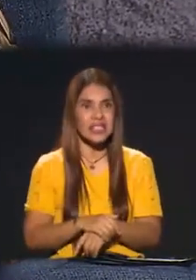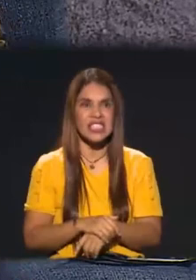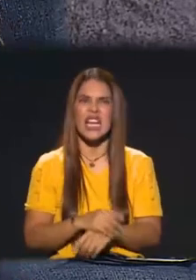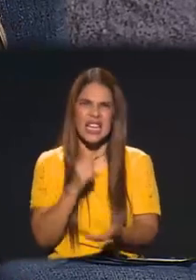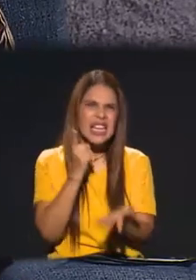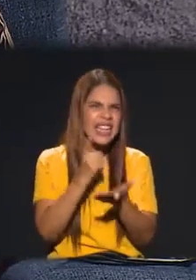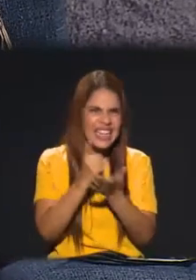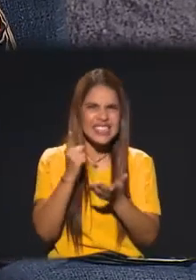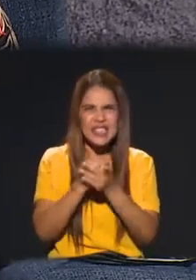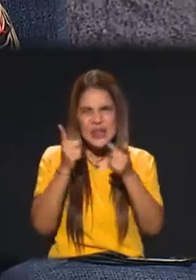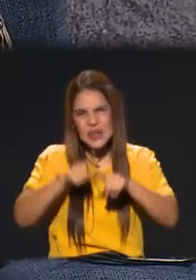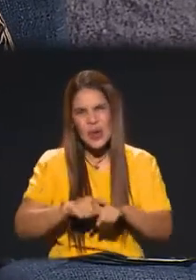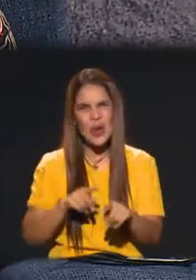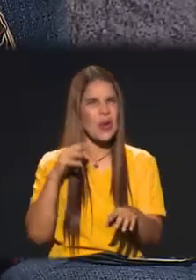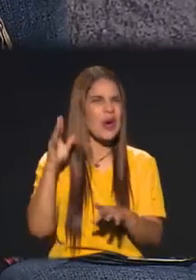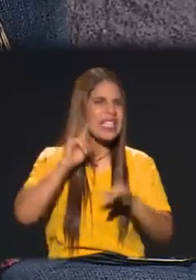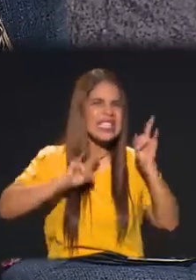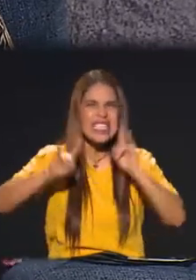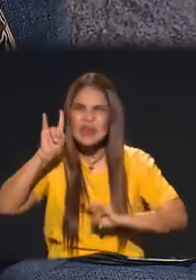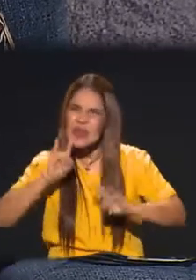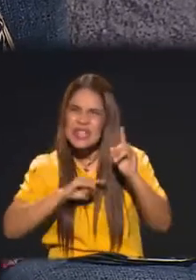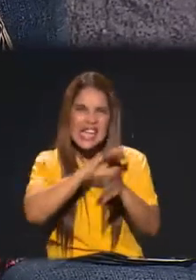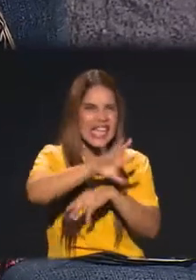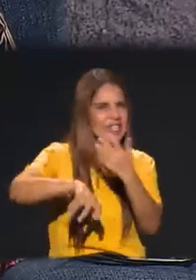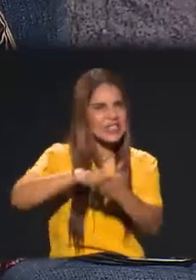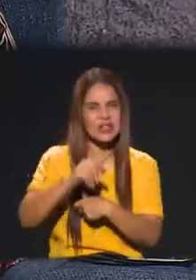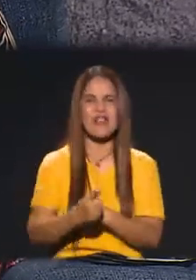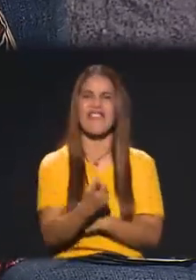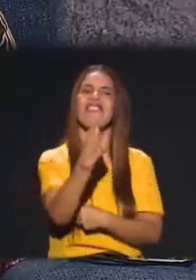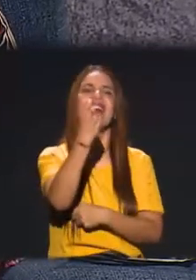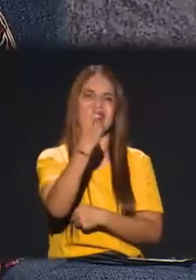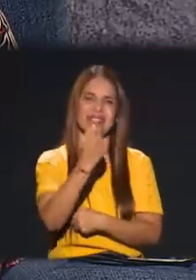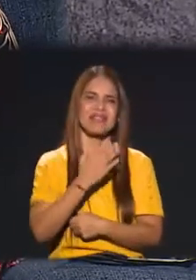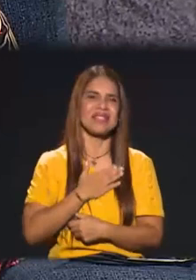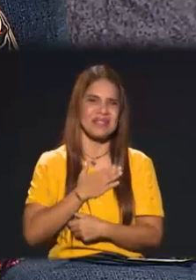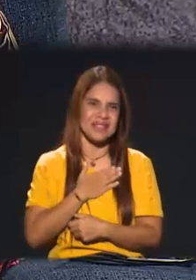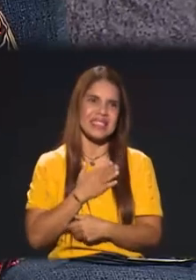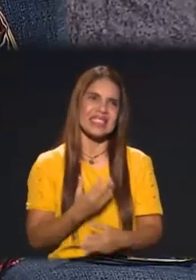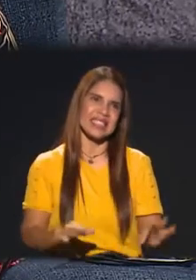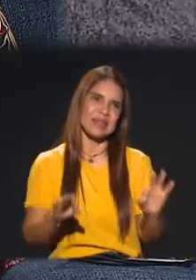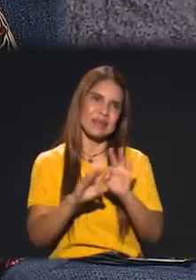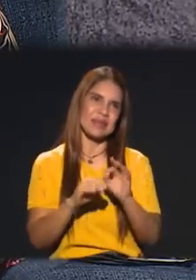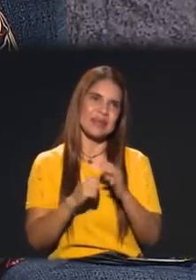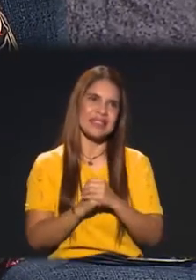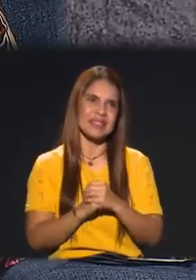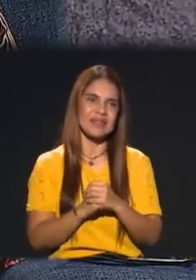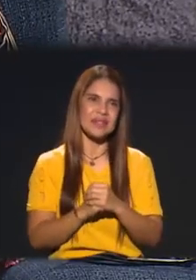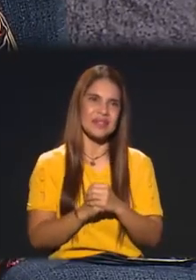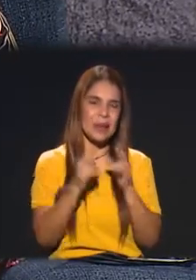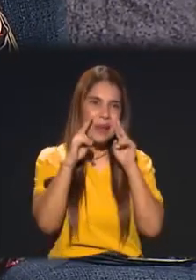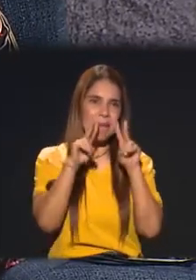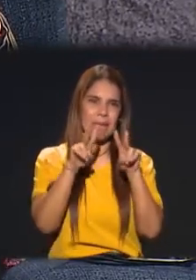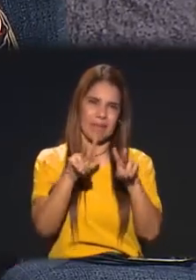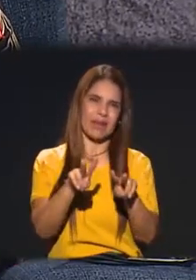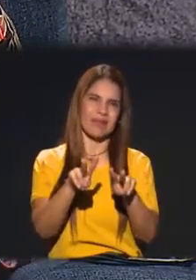regañar? Sí, hasta para regañar, la bulla, el desorden, para todo, hacen falta para todo y no es solamente